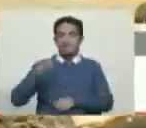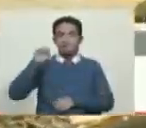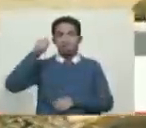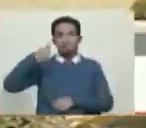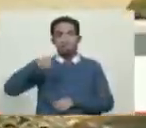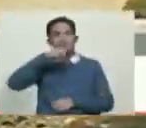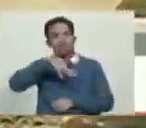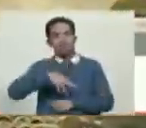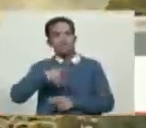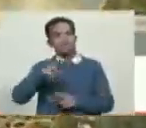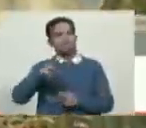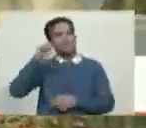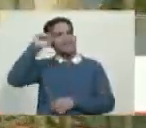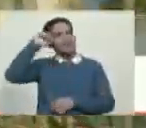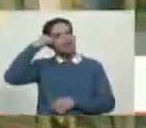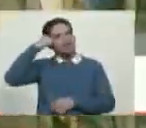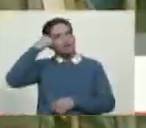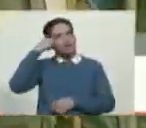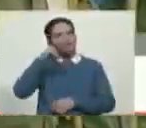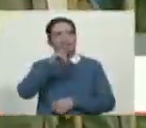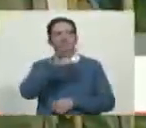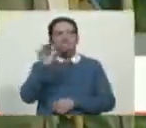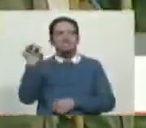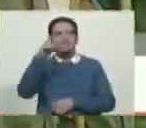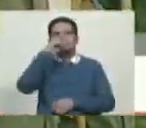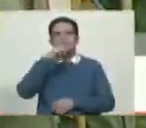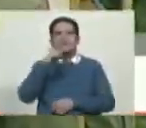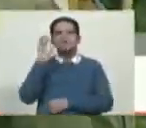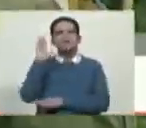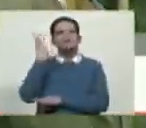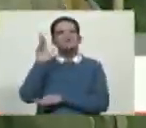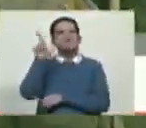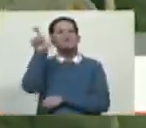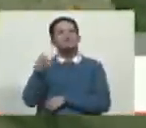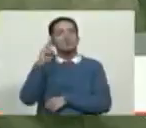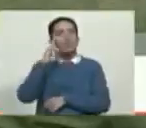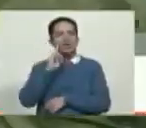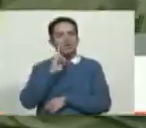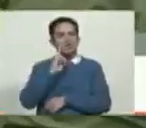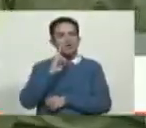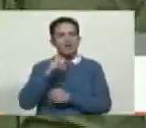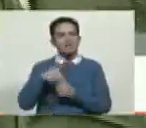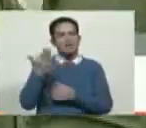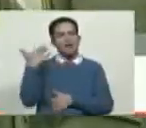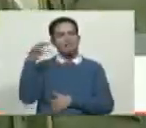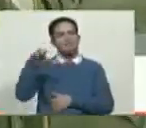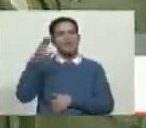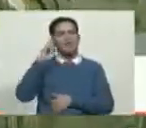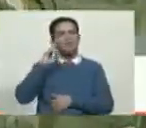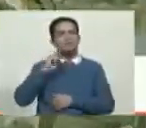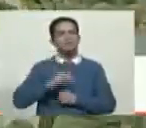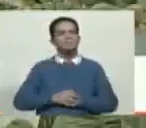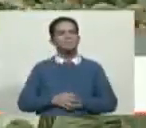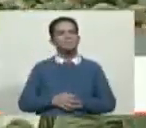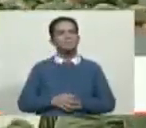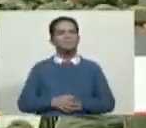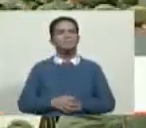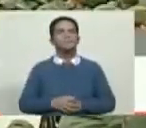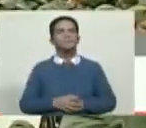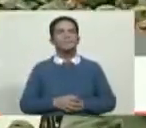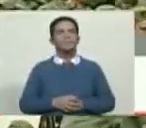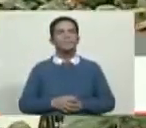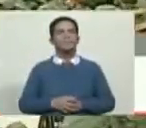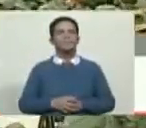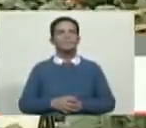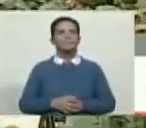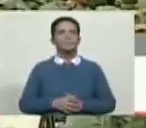al Bicentenario de Angostura. Y de esta manera entonces le dan el recibimiento a propósito de